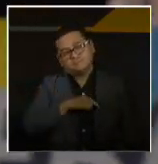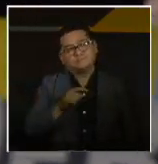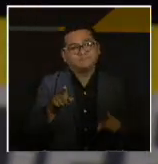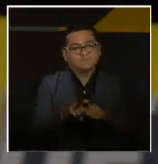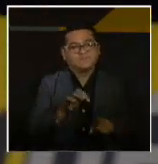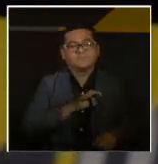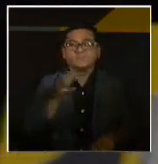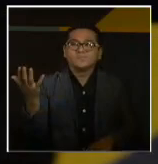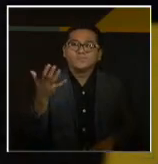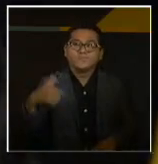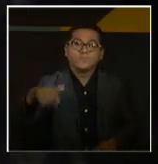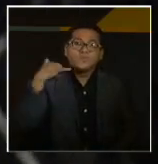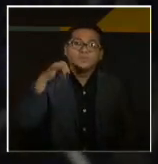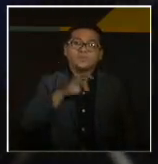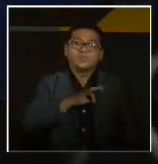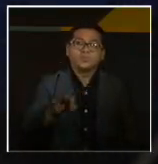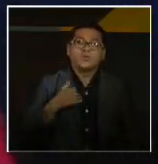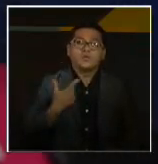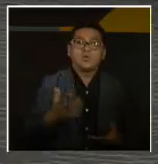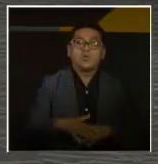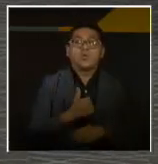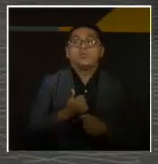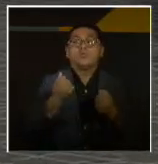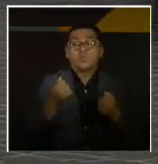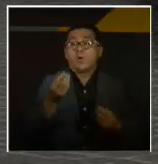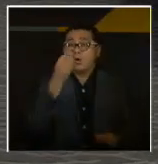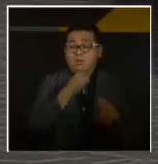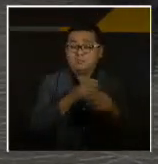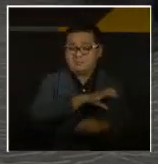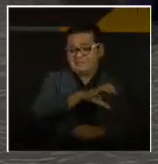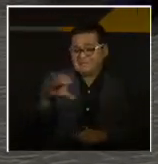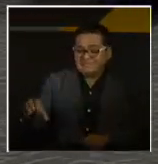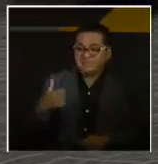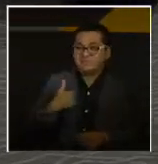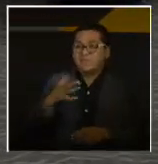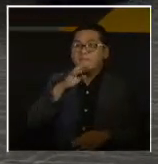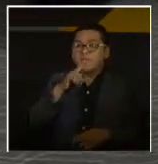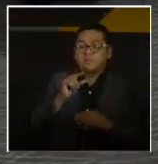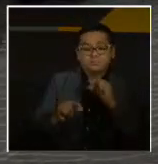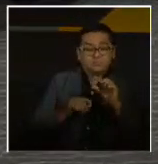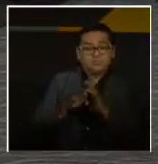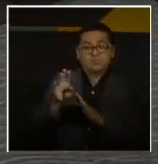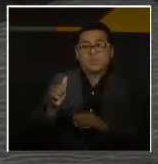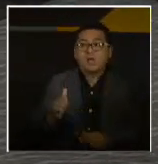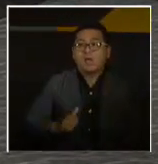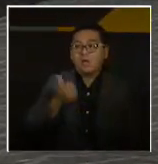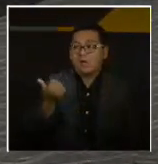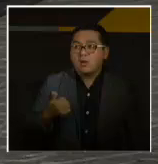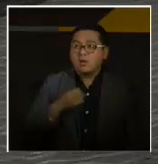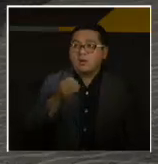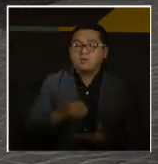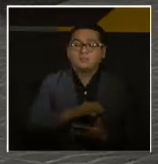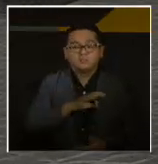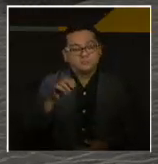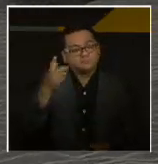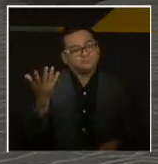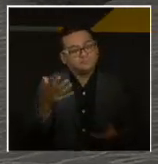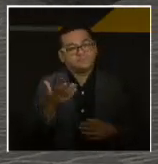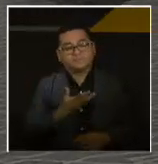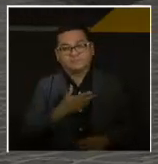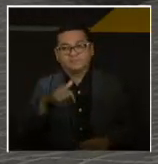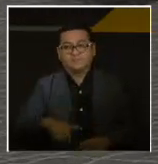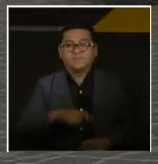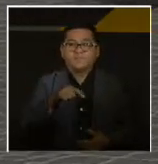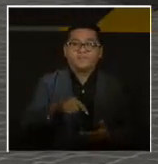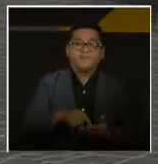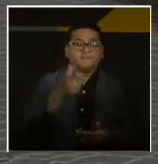también hacer de Yucatán una potencia alimentaria en el campo y para que aprovechemos las grandes oportunidades que vamos a tener en